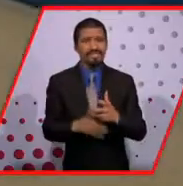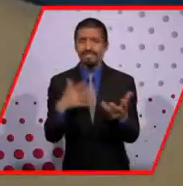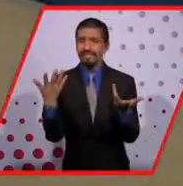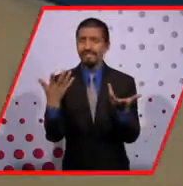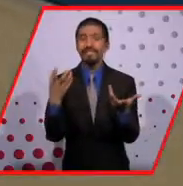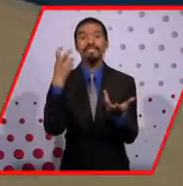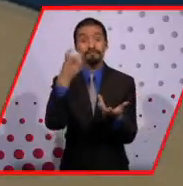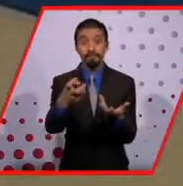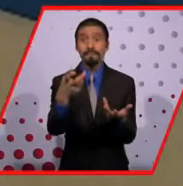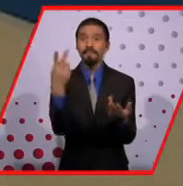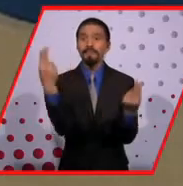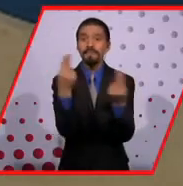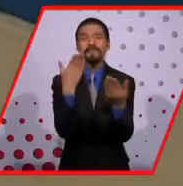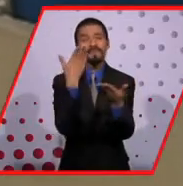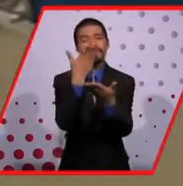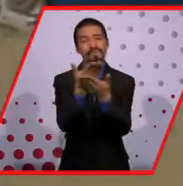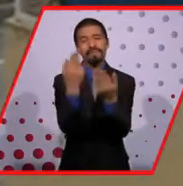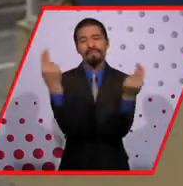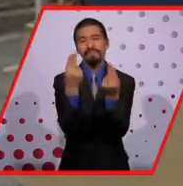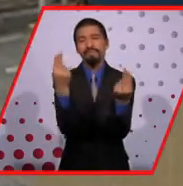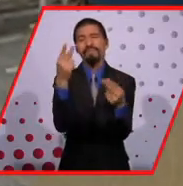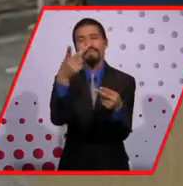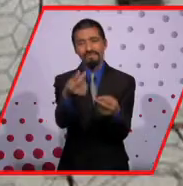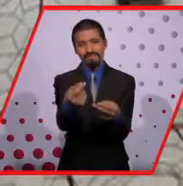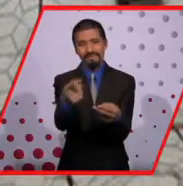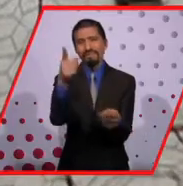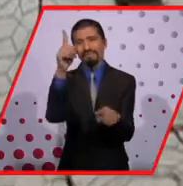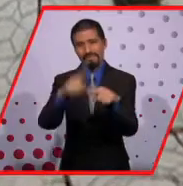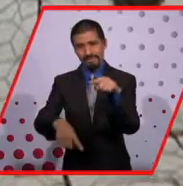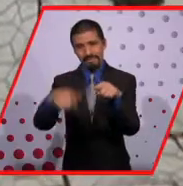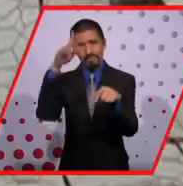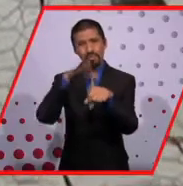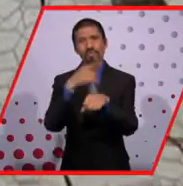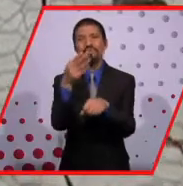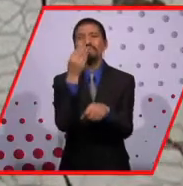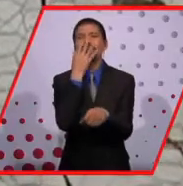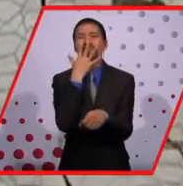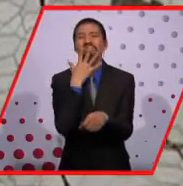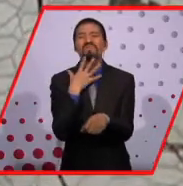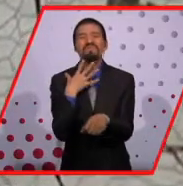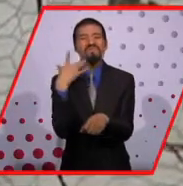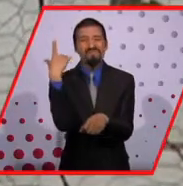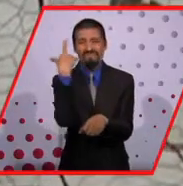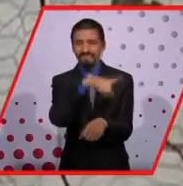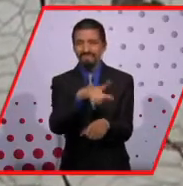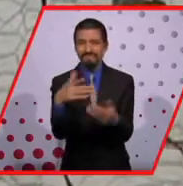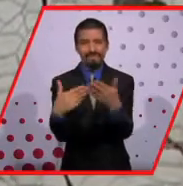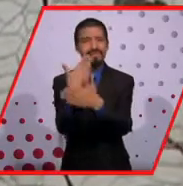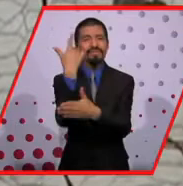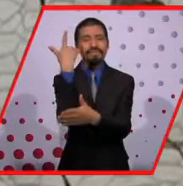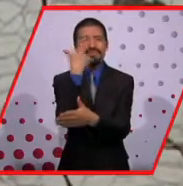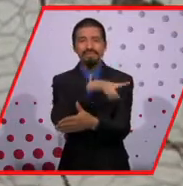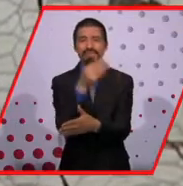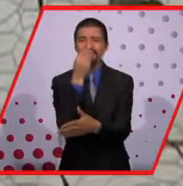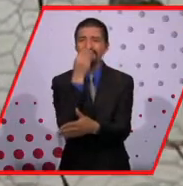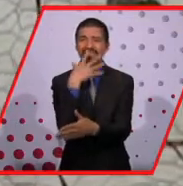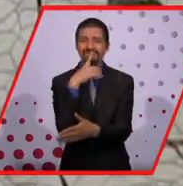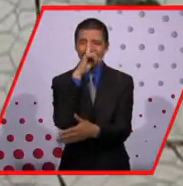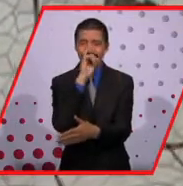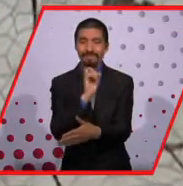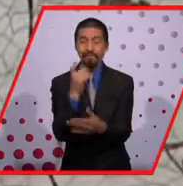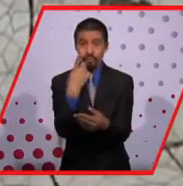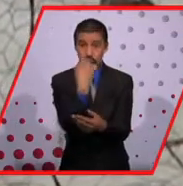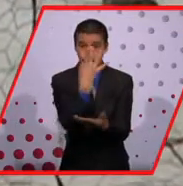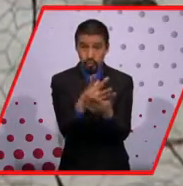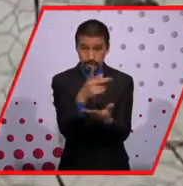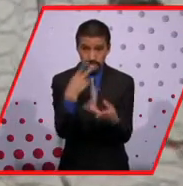por ello que solicita que el perro sea retirado del lugar, pues los malos olores se hacen presentes todas las mañanas. Señalaron que no es el único perro